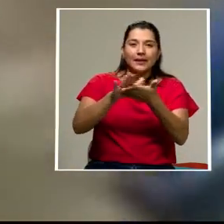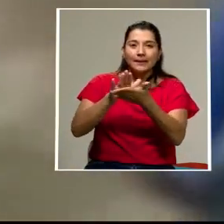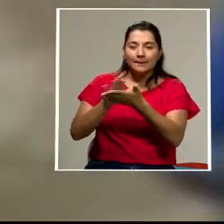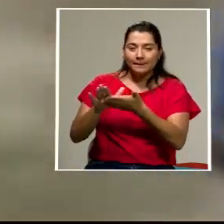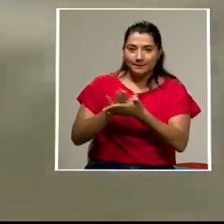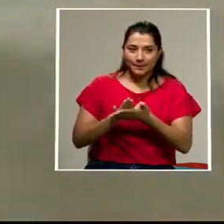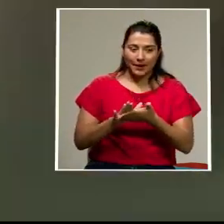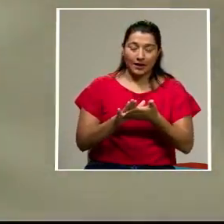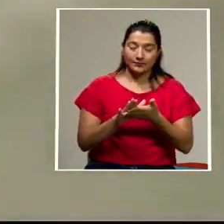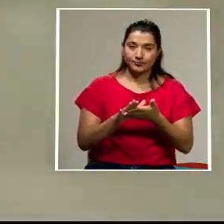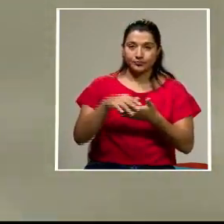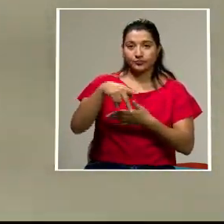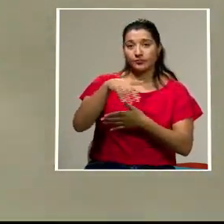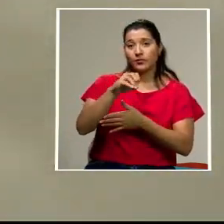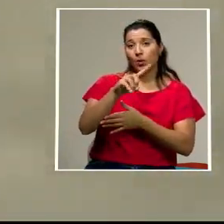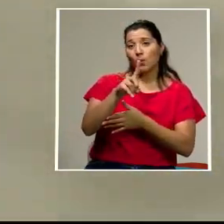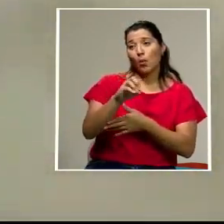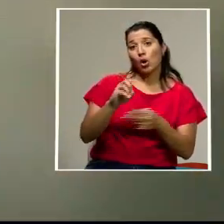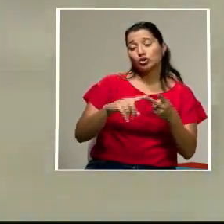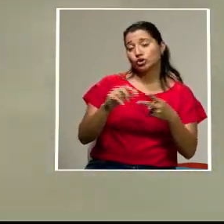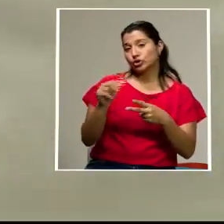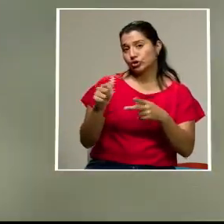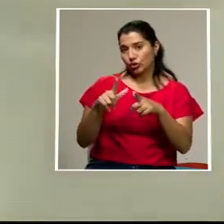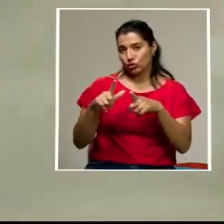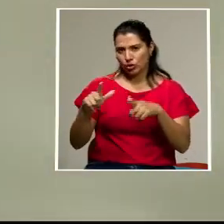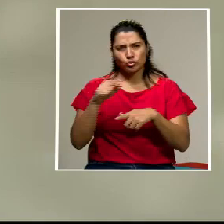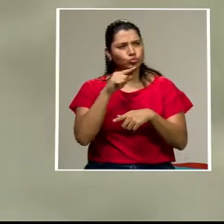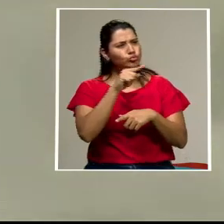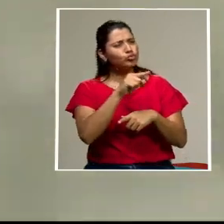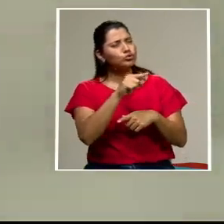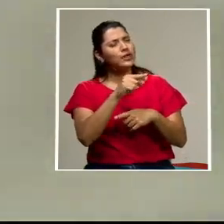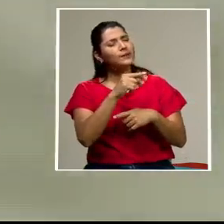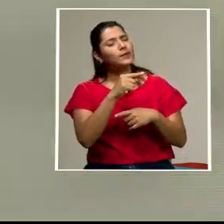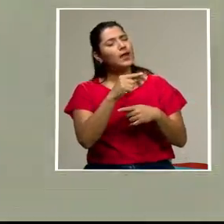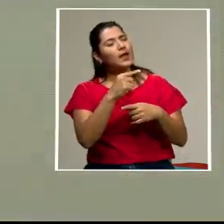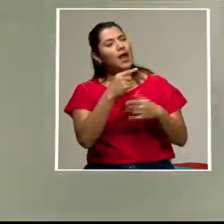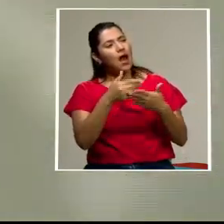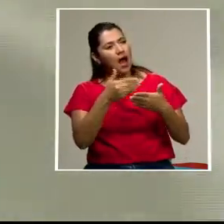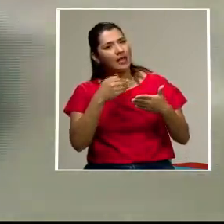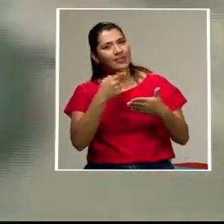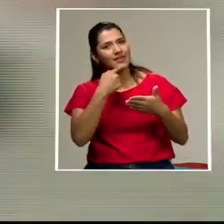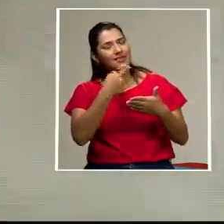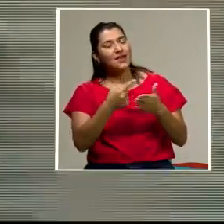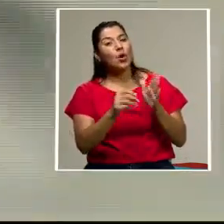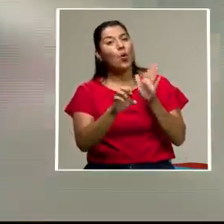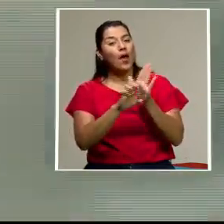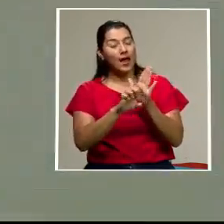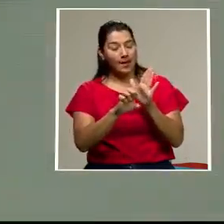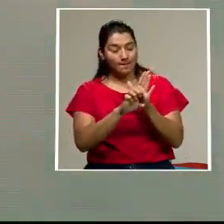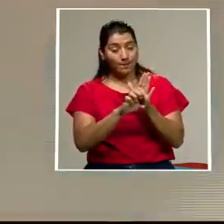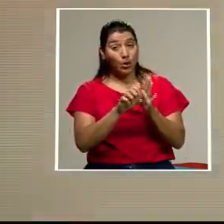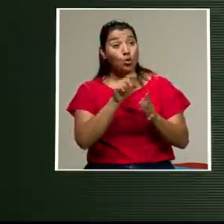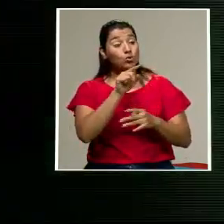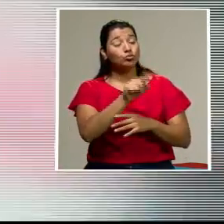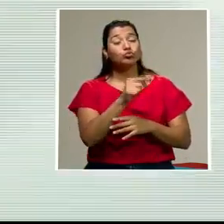y las tuberías en todo el cantón. Manuel, usted nos contaba de un ejemplo, cuéntenos de ese ejemplo que nos